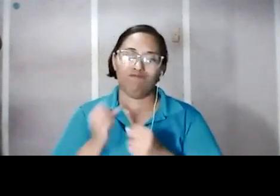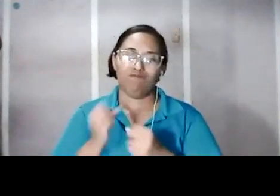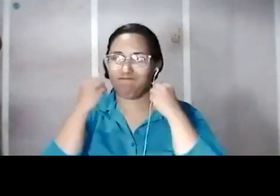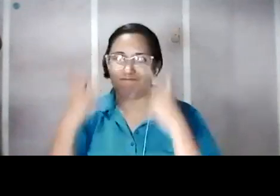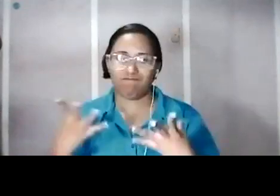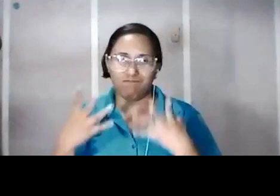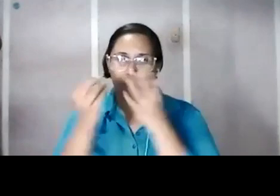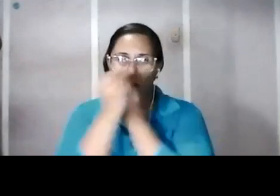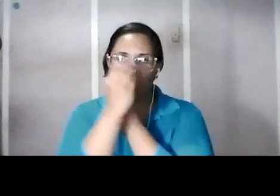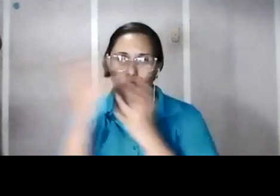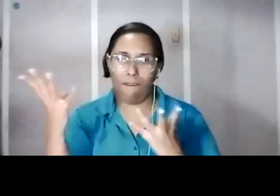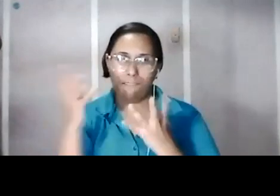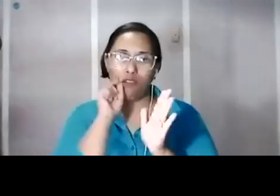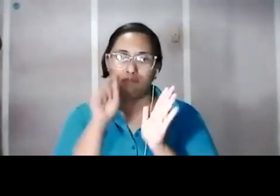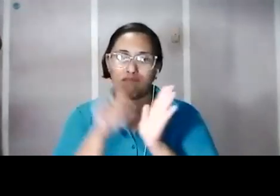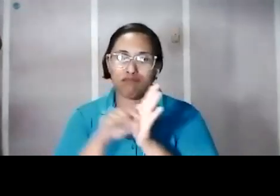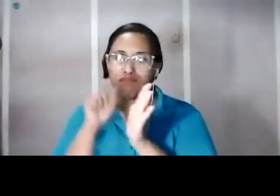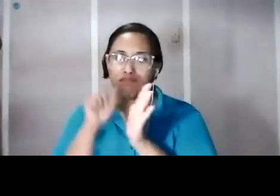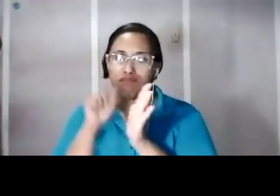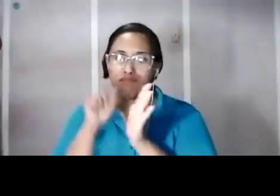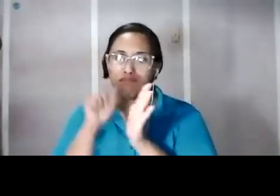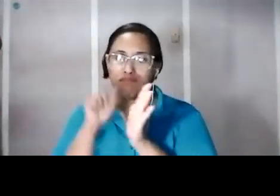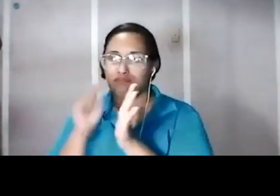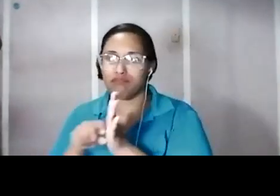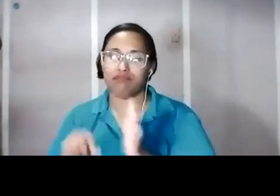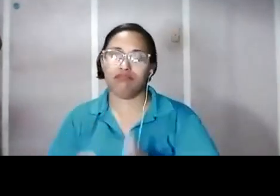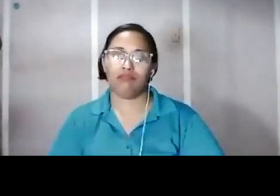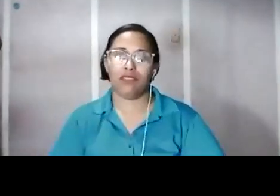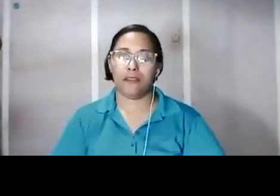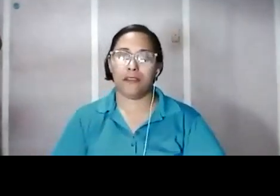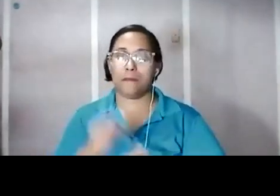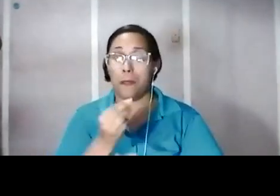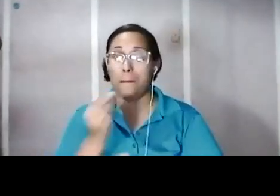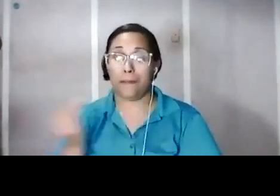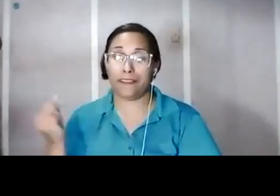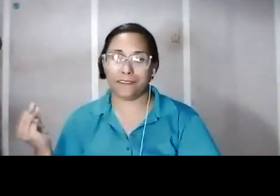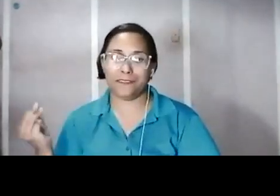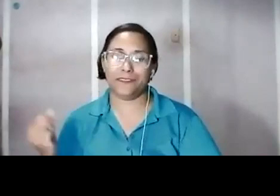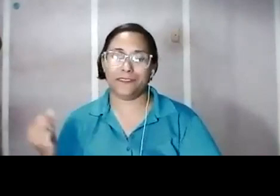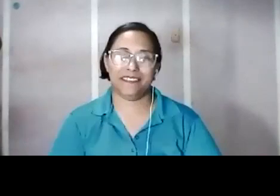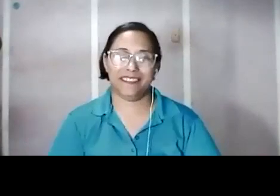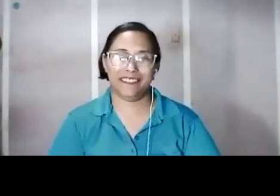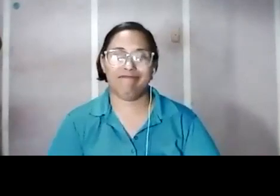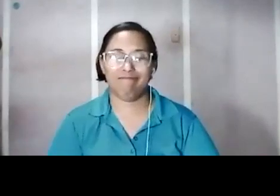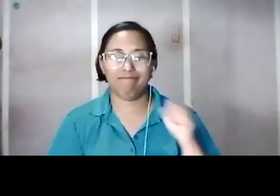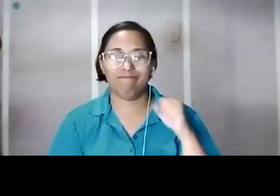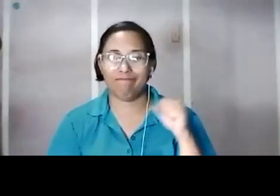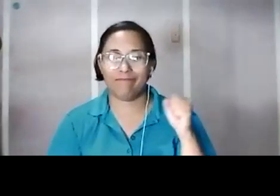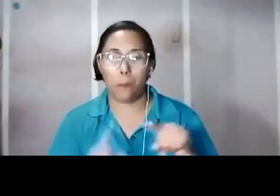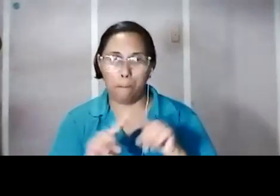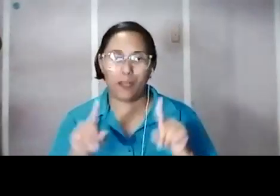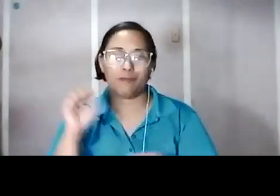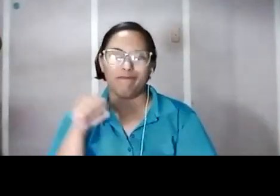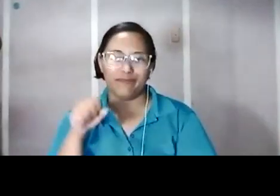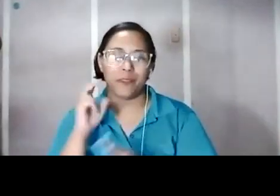la fotografía que tengo y tanto el material que sí, pero sí, Eh, sí,